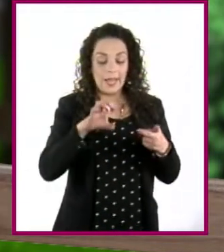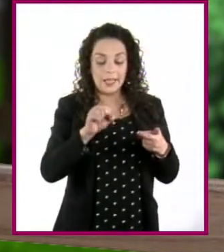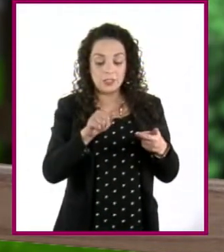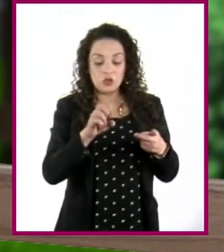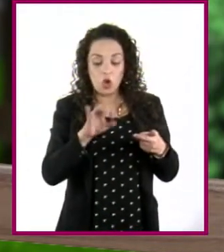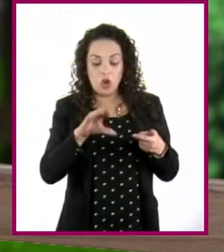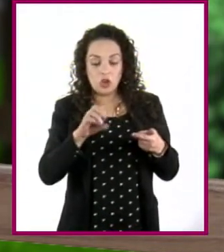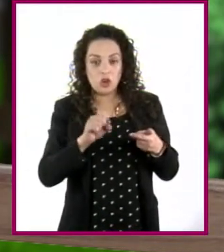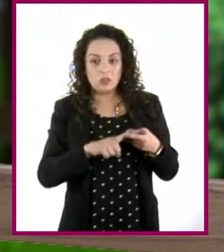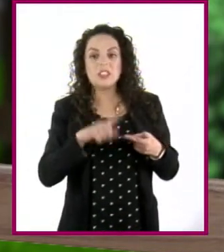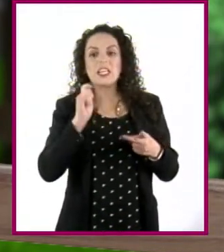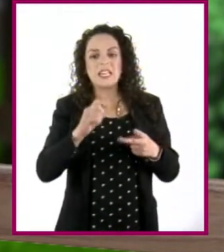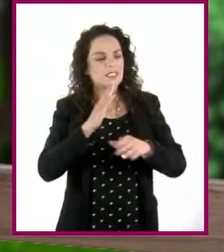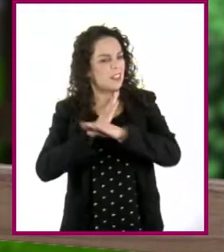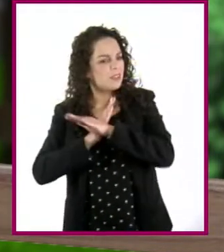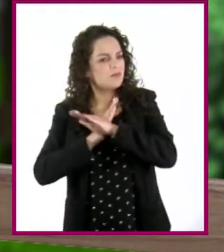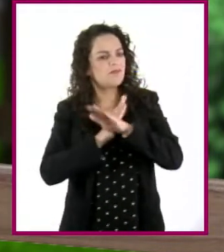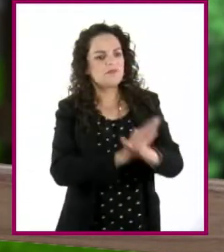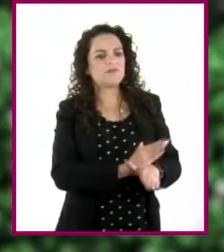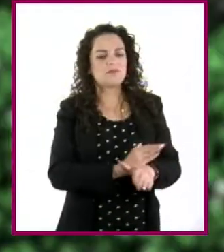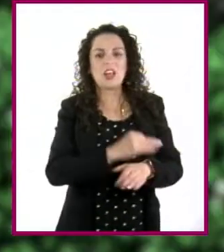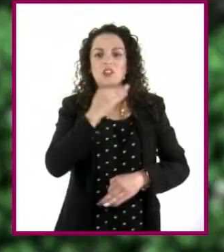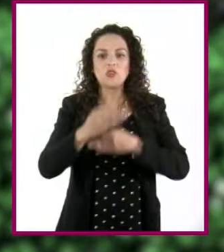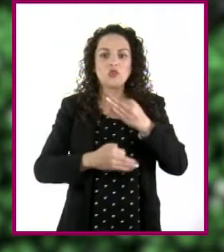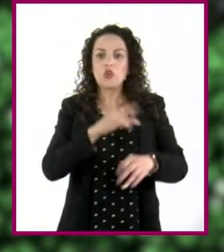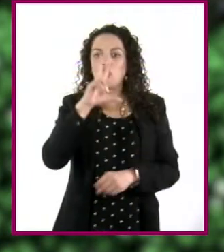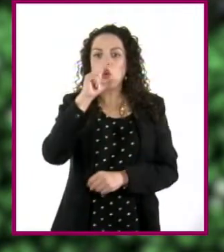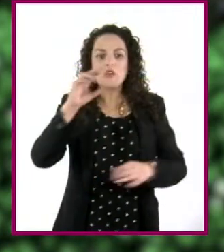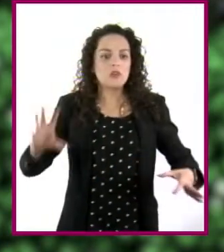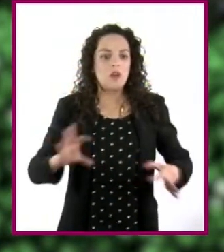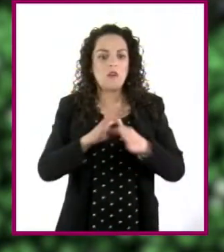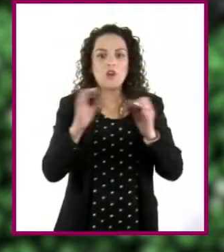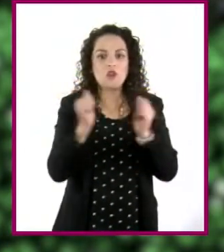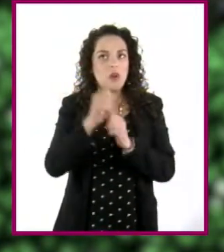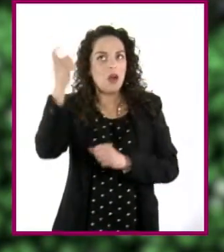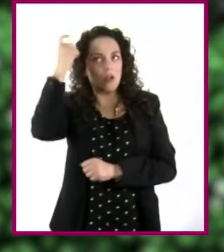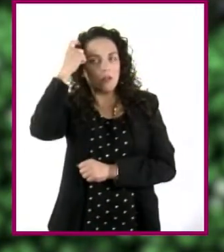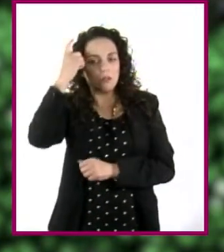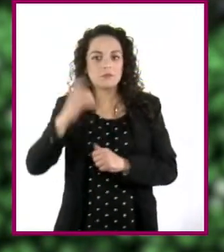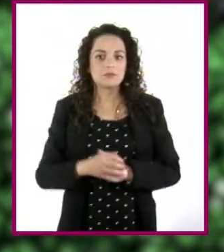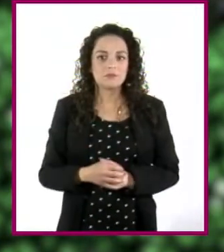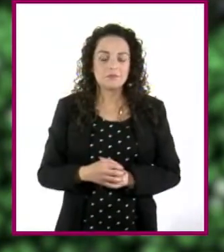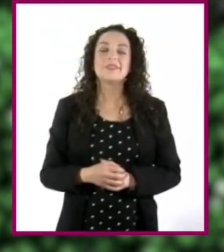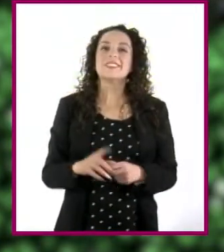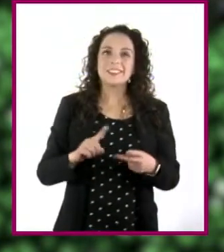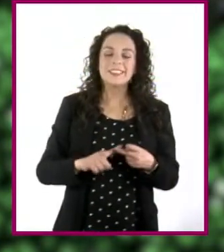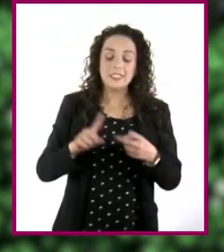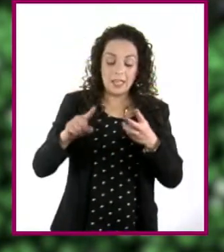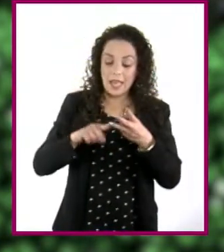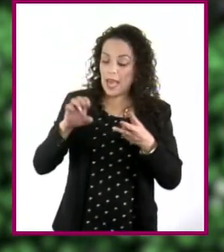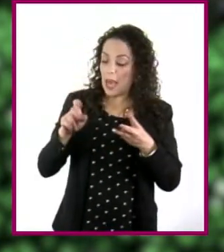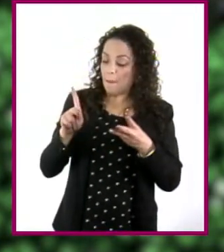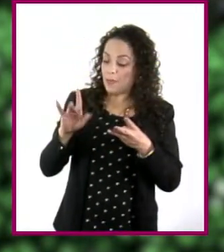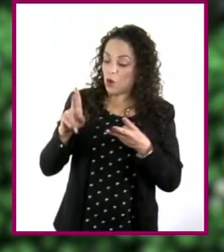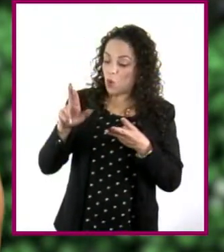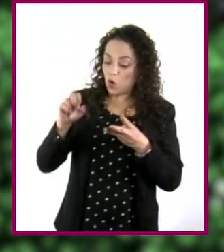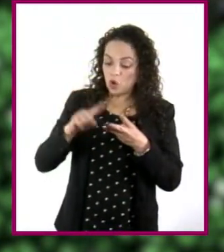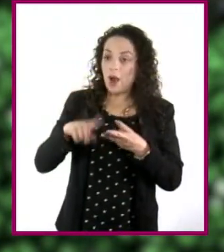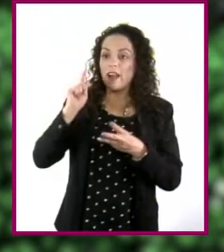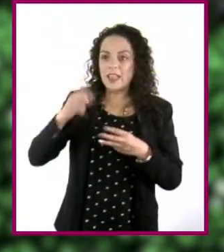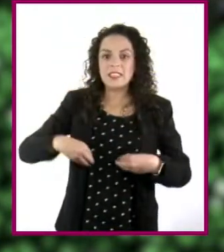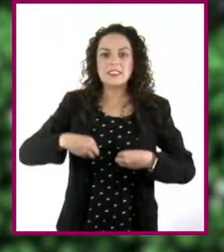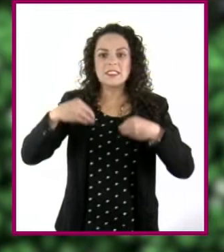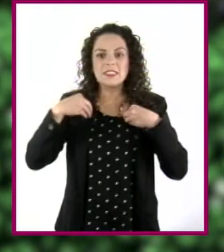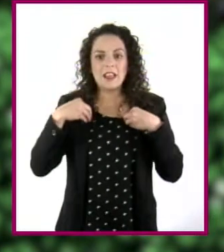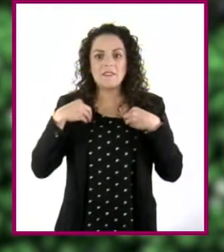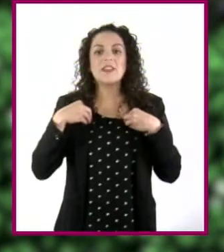bien rechazar todo lo que no surgiera de la razón. Sí, y en el caso de los epicúreos, el objetivo de la vida era buscar la